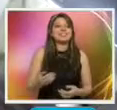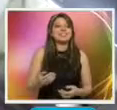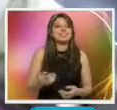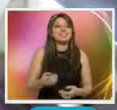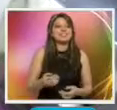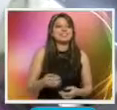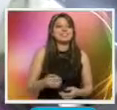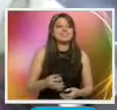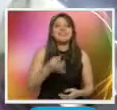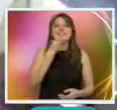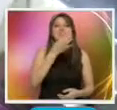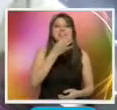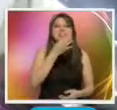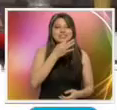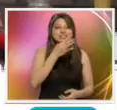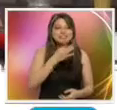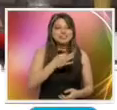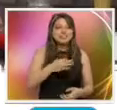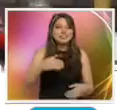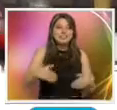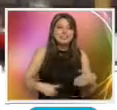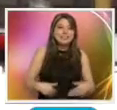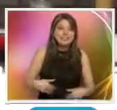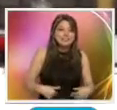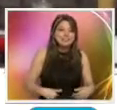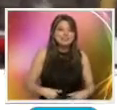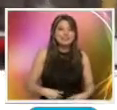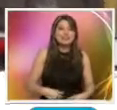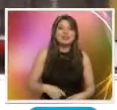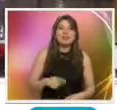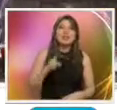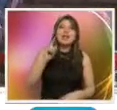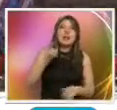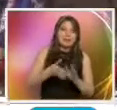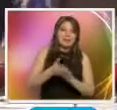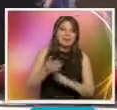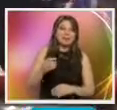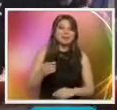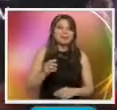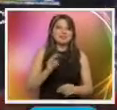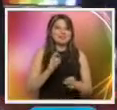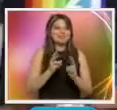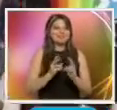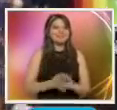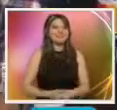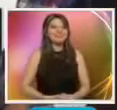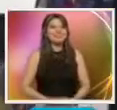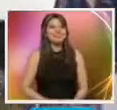festival de teatro clásico que Analu nos tiene todos los detalles. Vamos contigo y buen provecho.